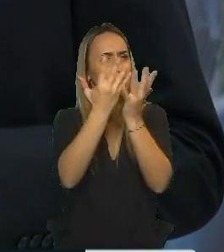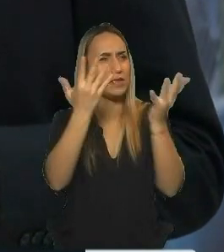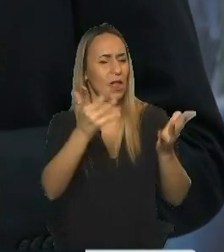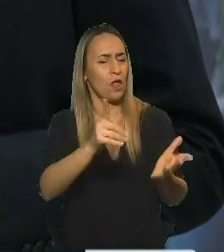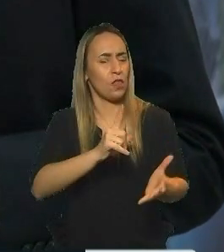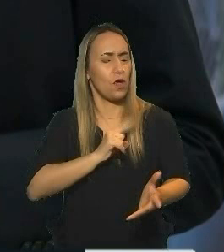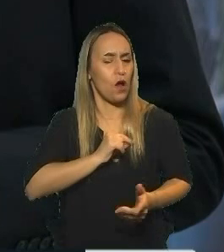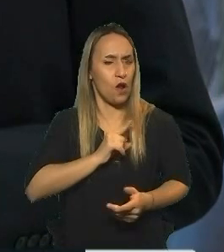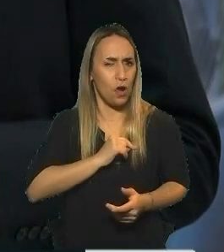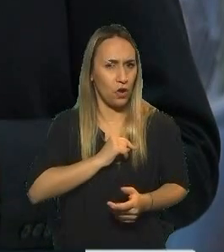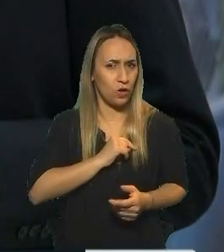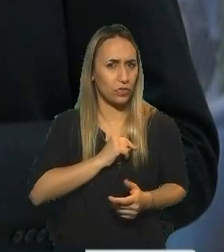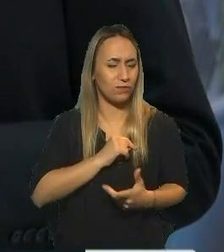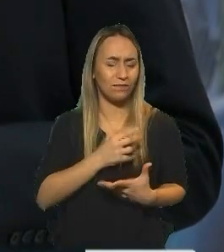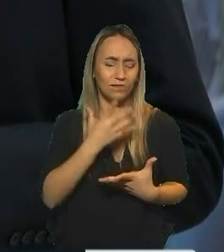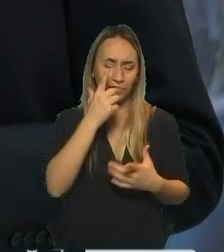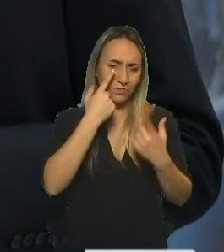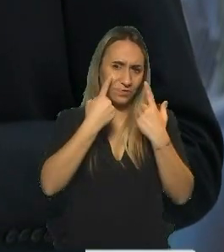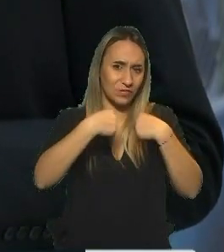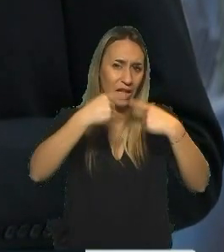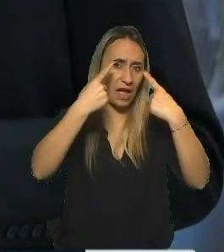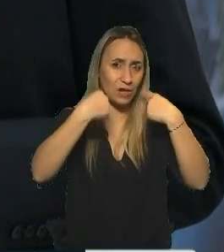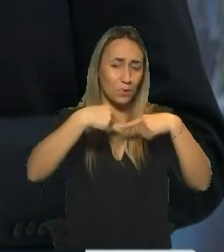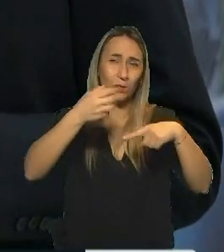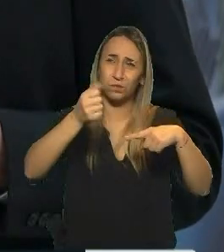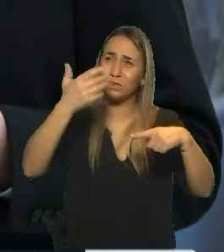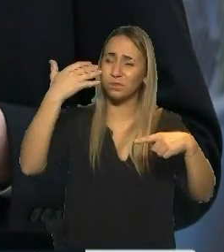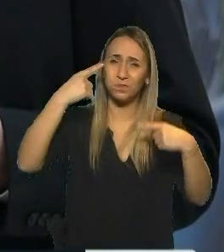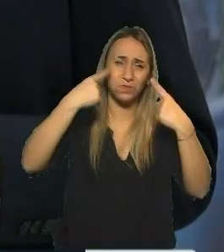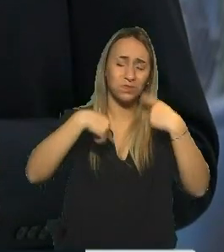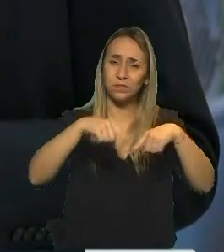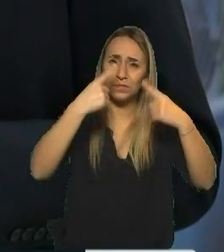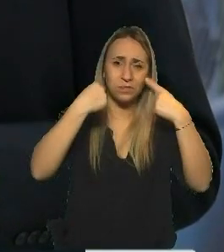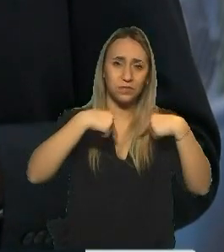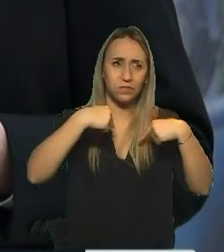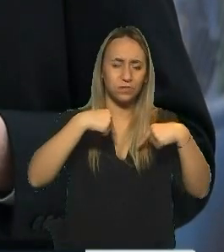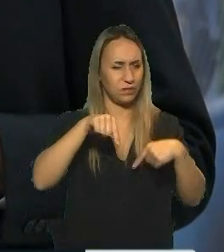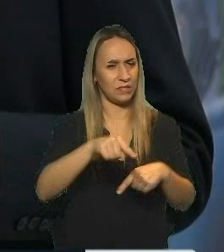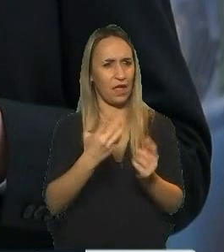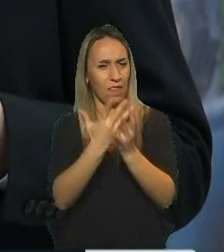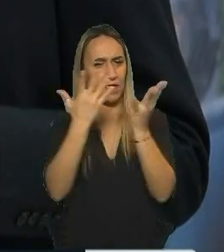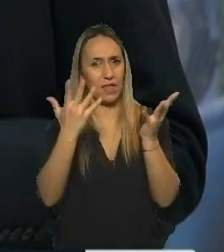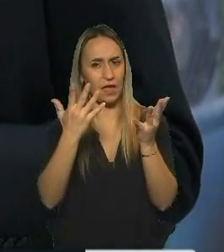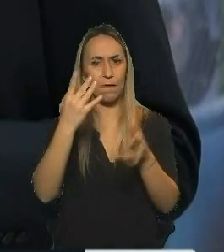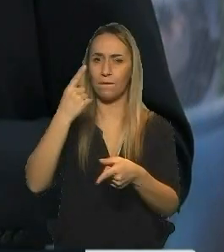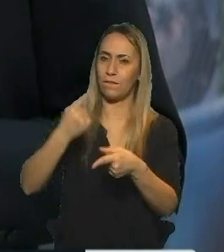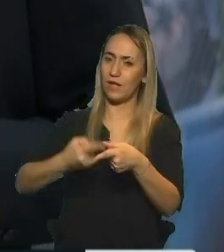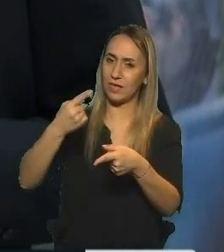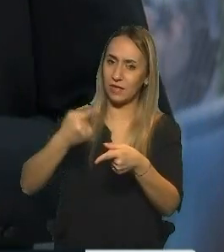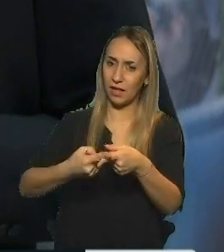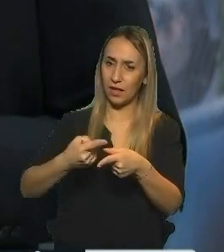de tanto dolor, de tantas lágrimas derramadas, es considerado como un día